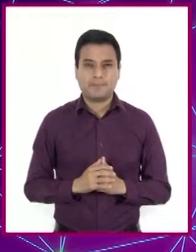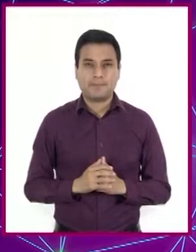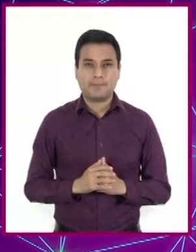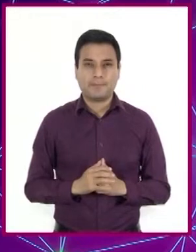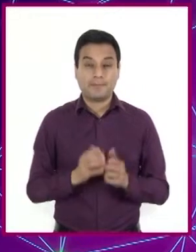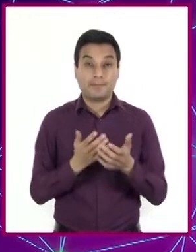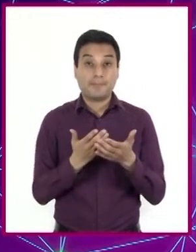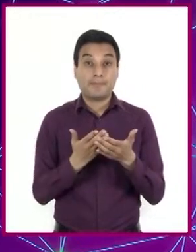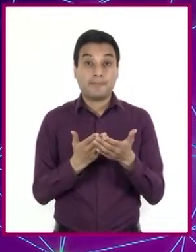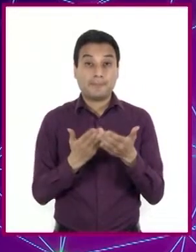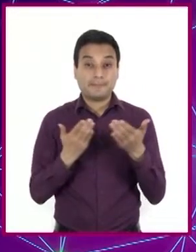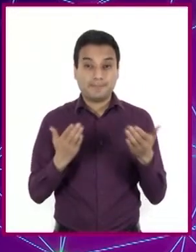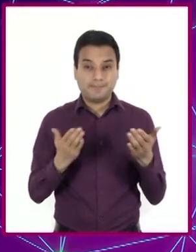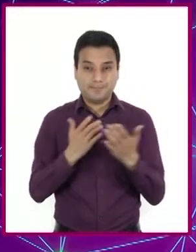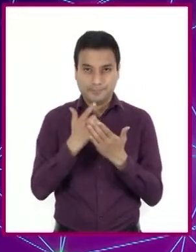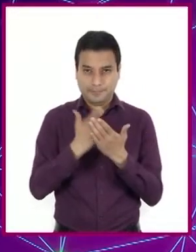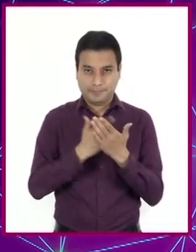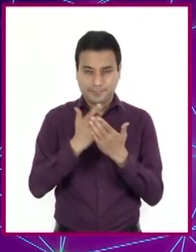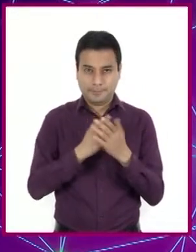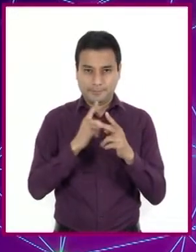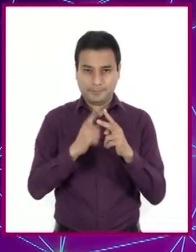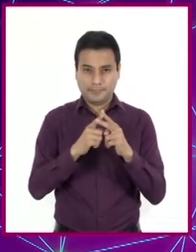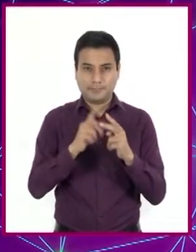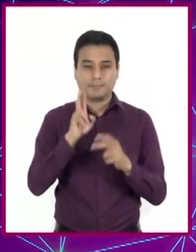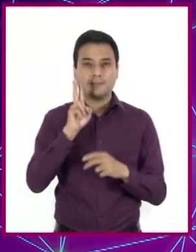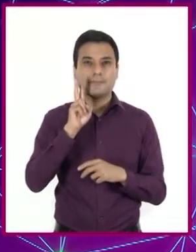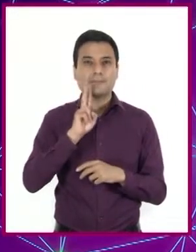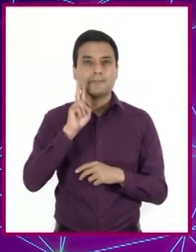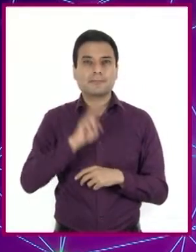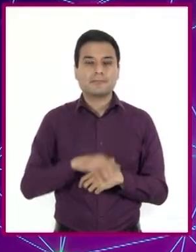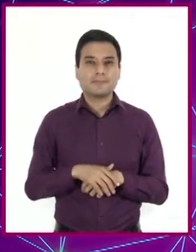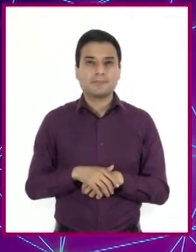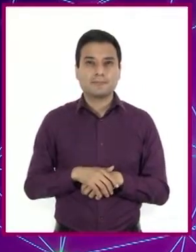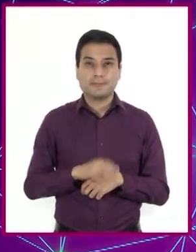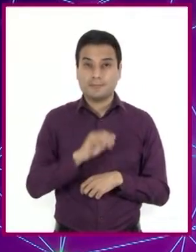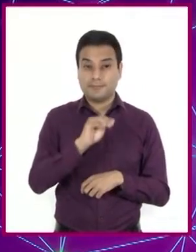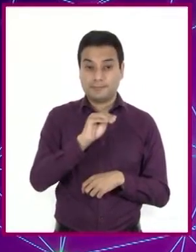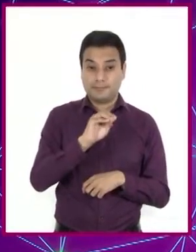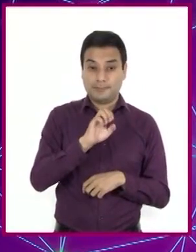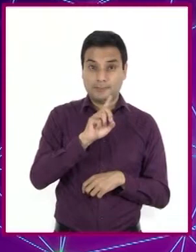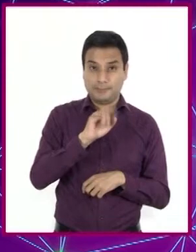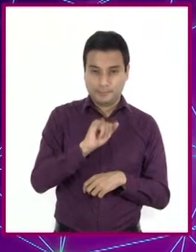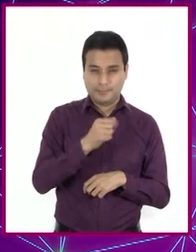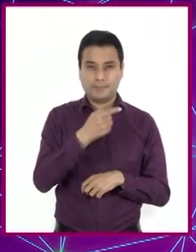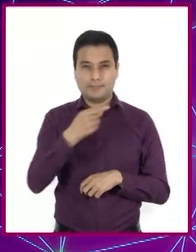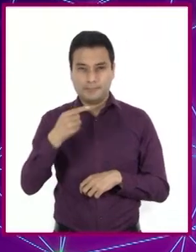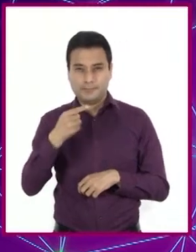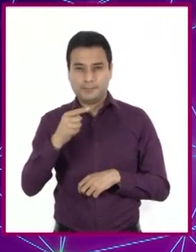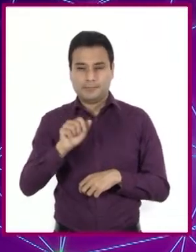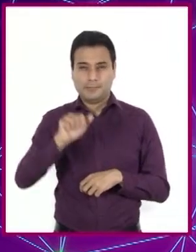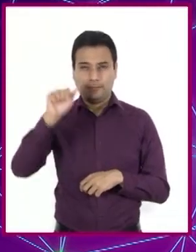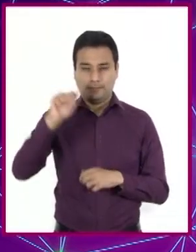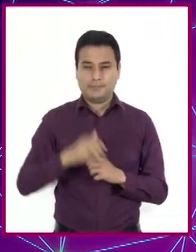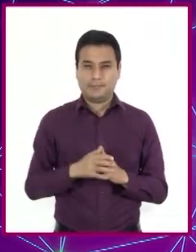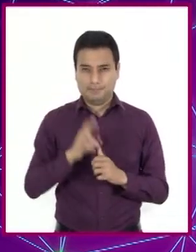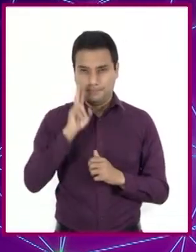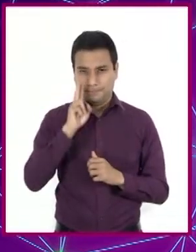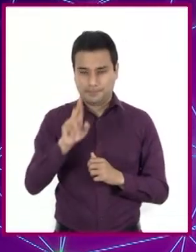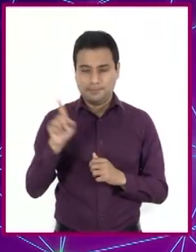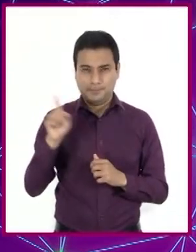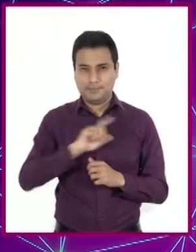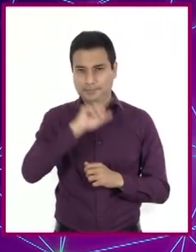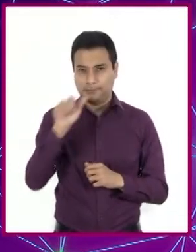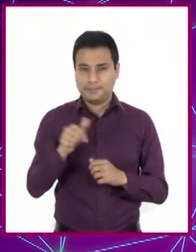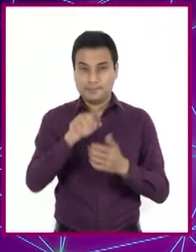Ahora calculen la diferencia entre cada estatura y el valor de la media aritmética. Con los datos, generen